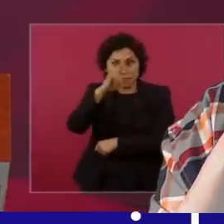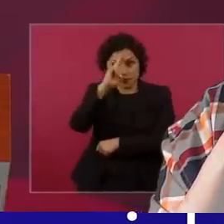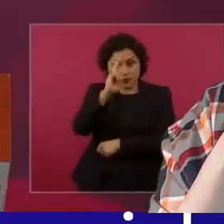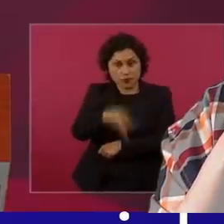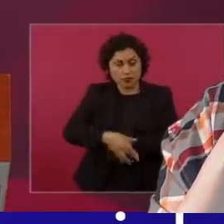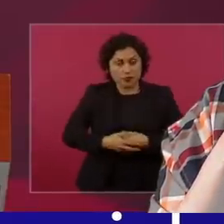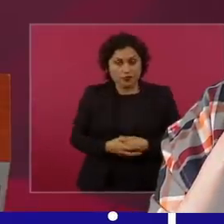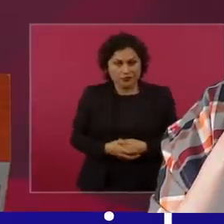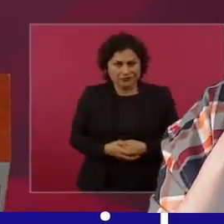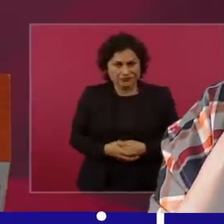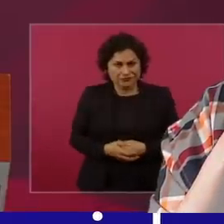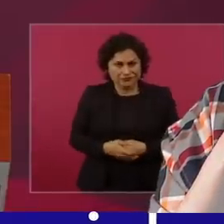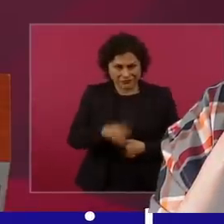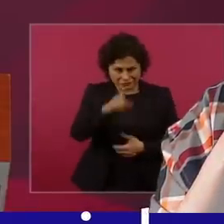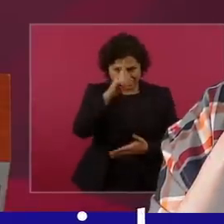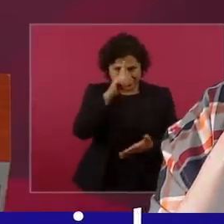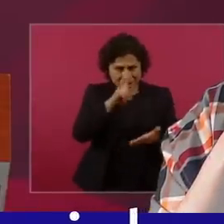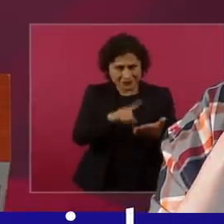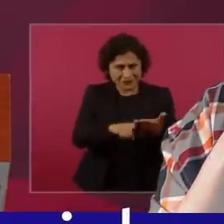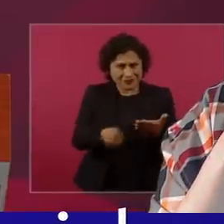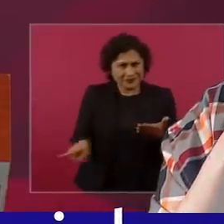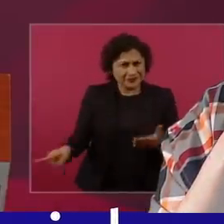Imagínense eso.